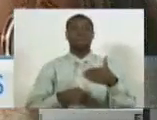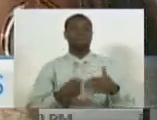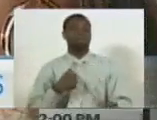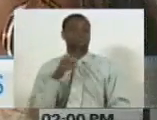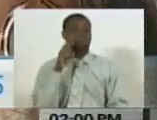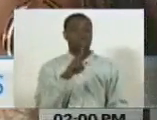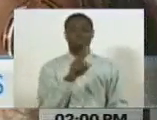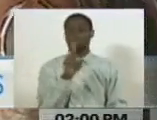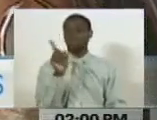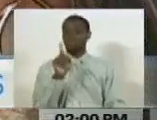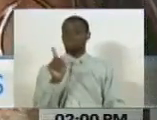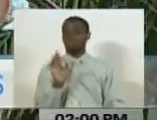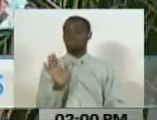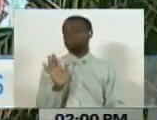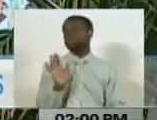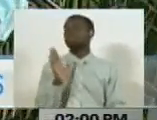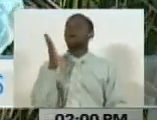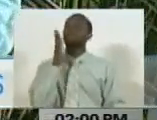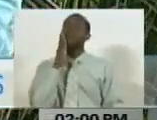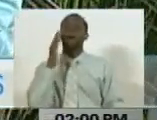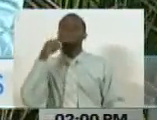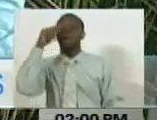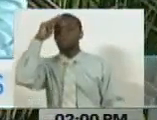Bueno, alguna razón tenía mi mamá y mi papá,